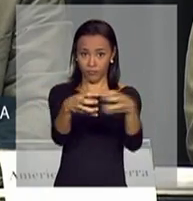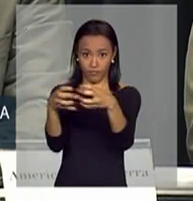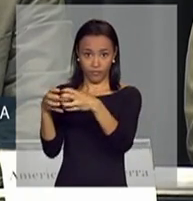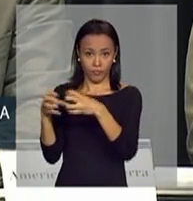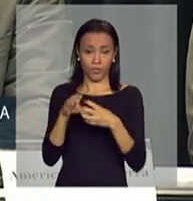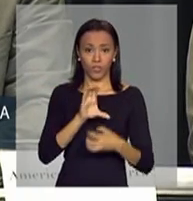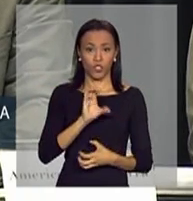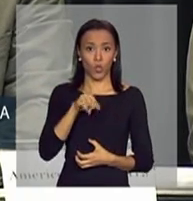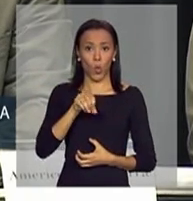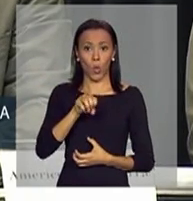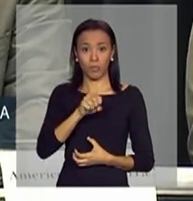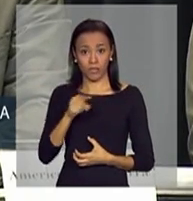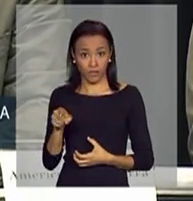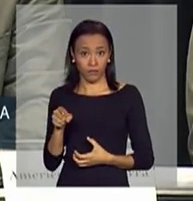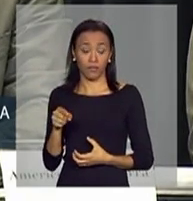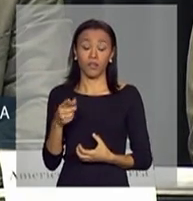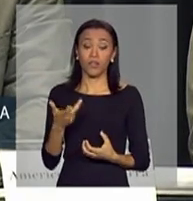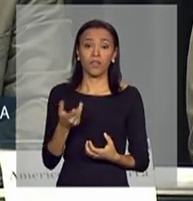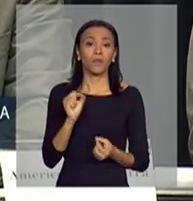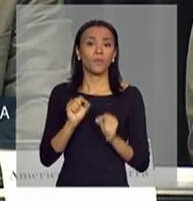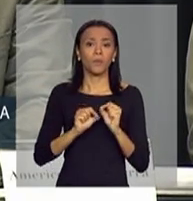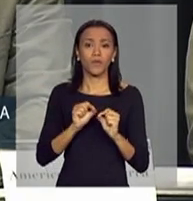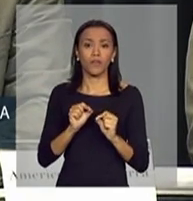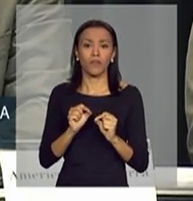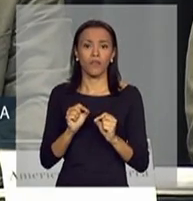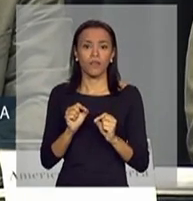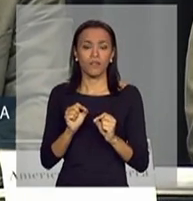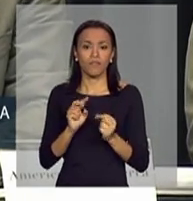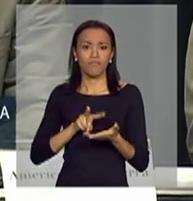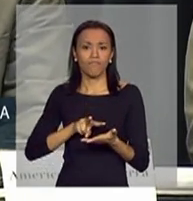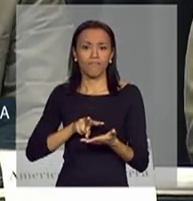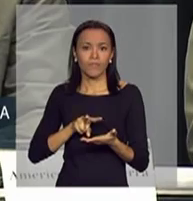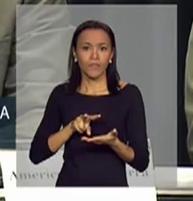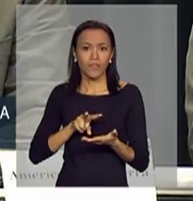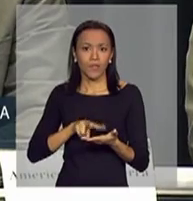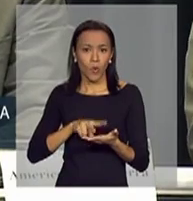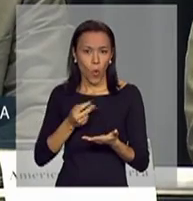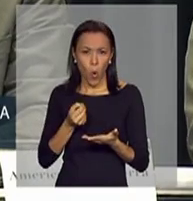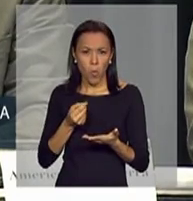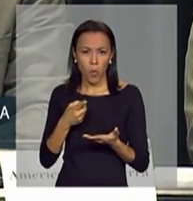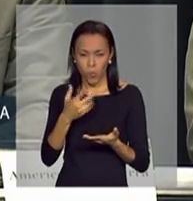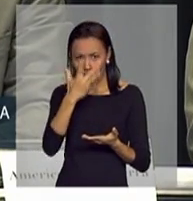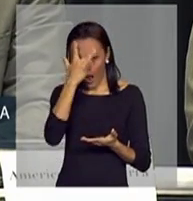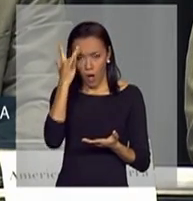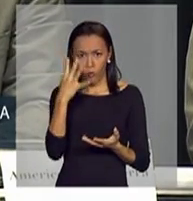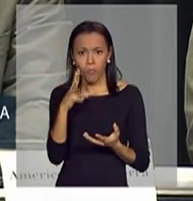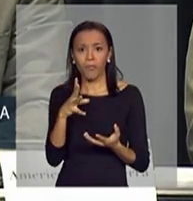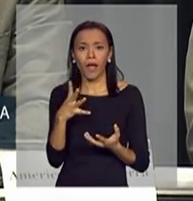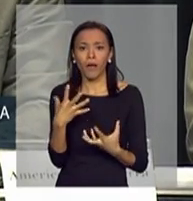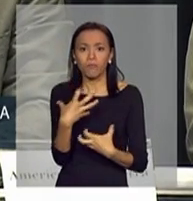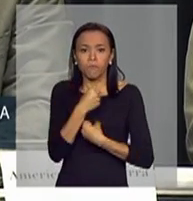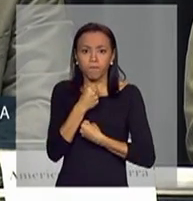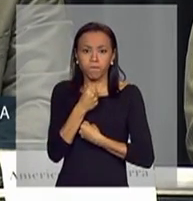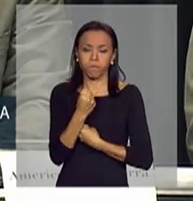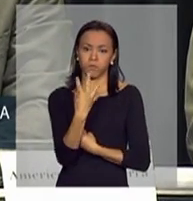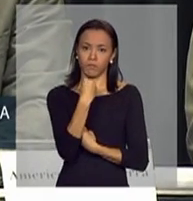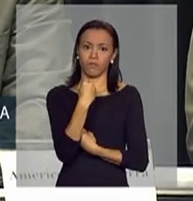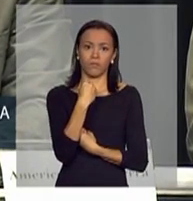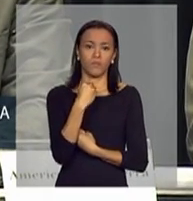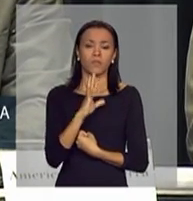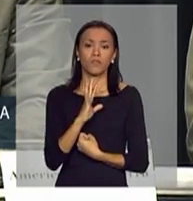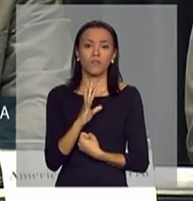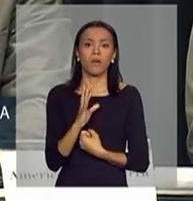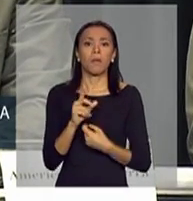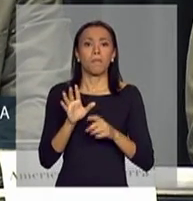comisiones no pueden interpretarse como una camisa de fuerza. O sea, no hay cosas que hay